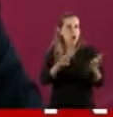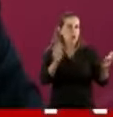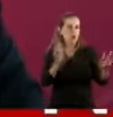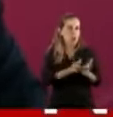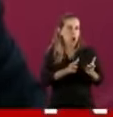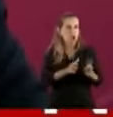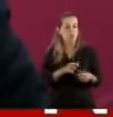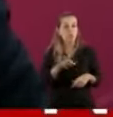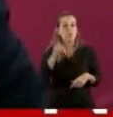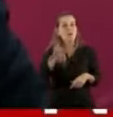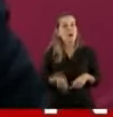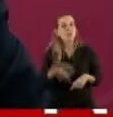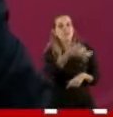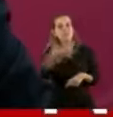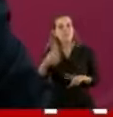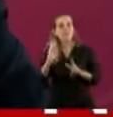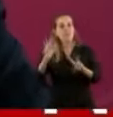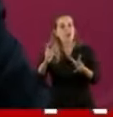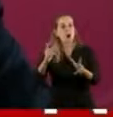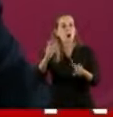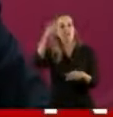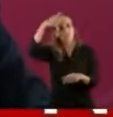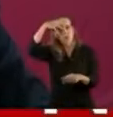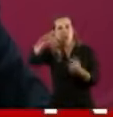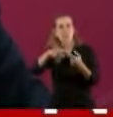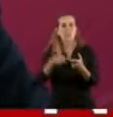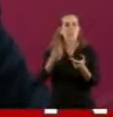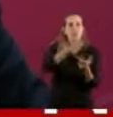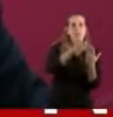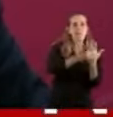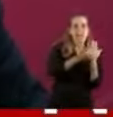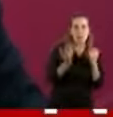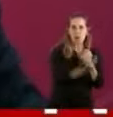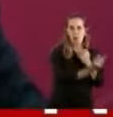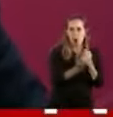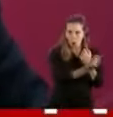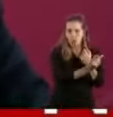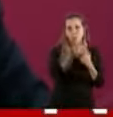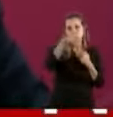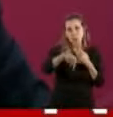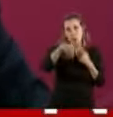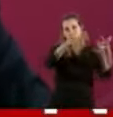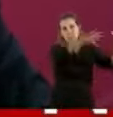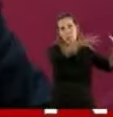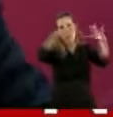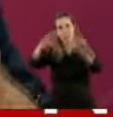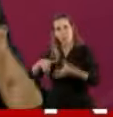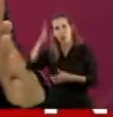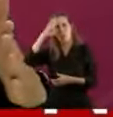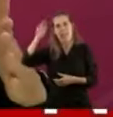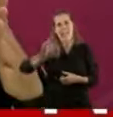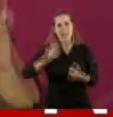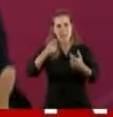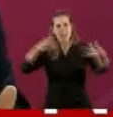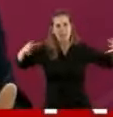Hoy, como lo manifestó la ministra, como lo manifestó el ministro, están llegando fuerzas federales. Se